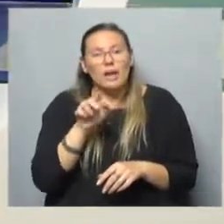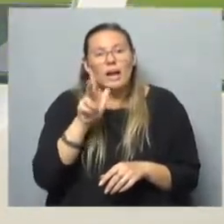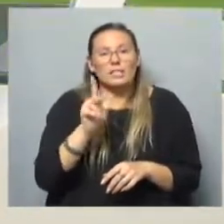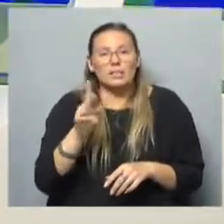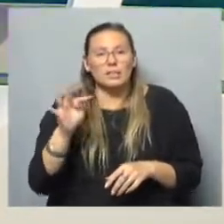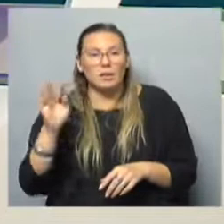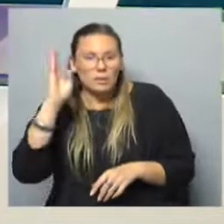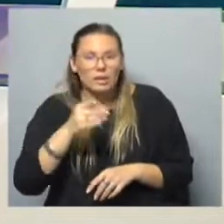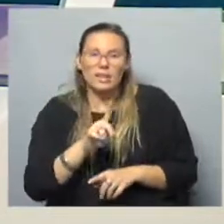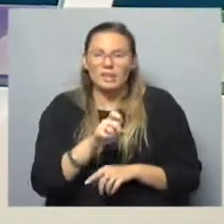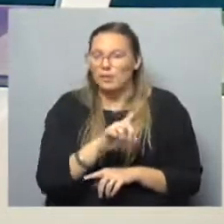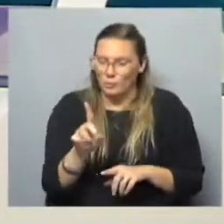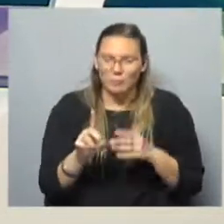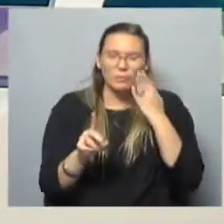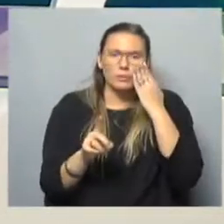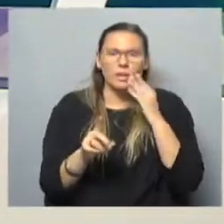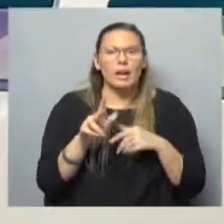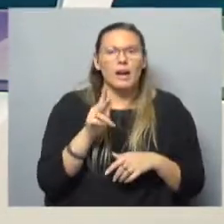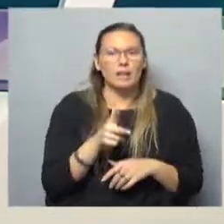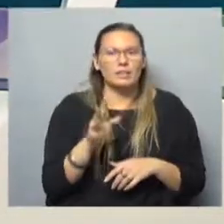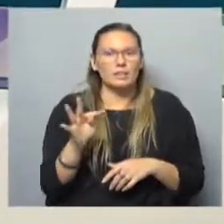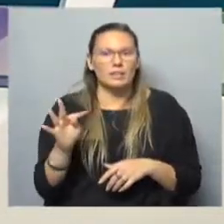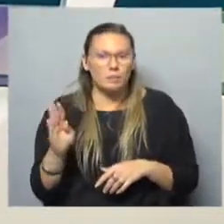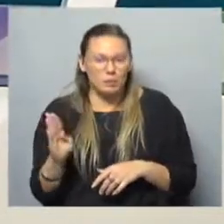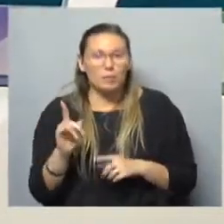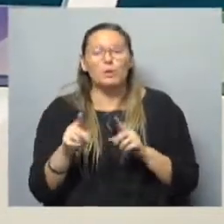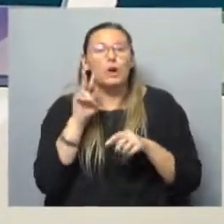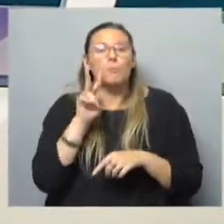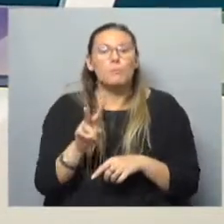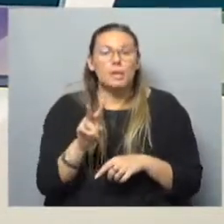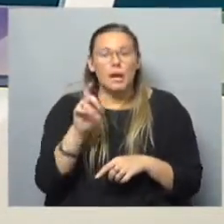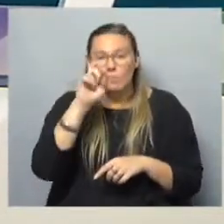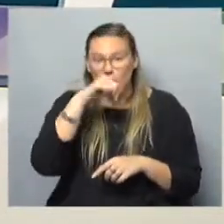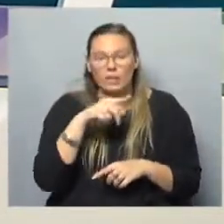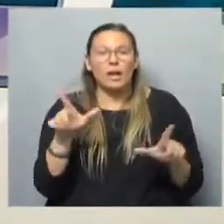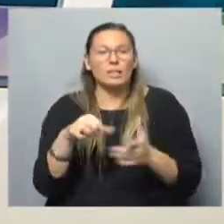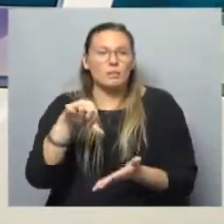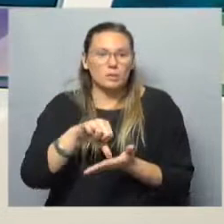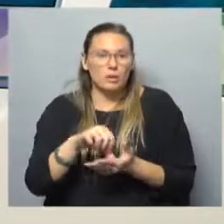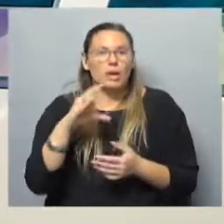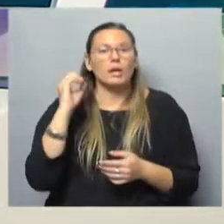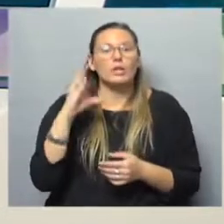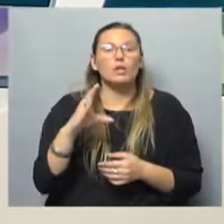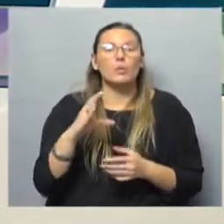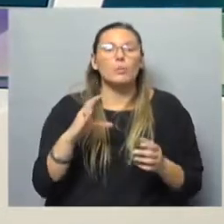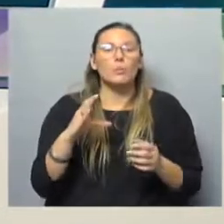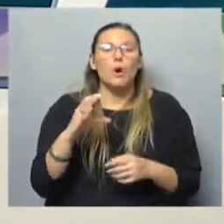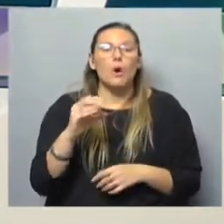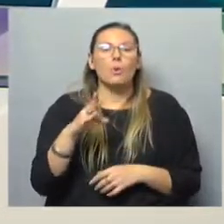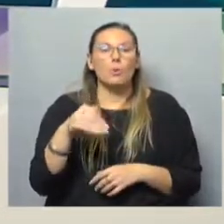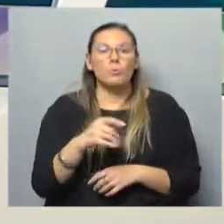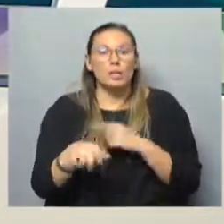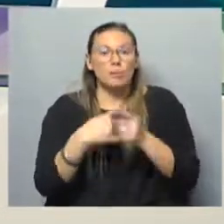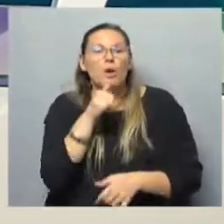www.httpxe. No, por eso, bueno. Digamos que sí. Seguí a Mirá Montevideo, seguí a TV Ciudad y seguí al Club de la Cumbia. Después, contanos con